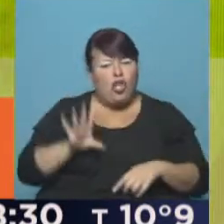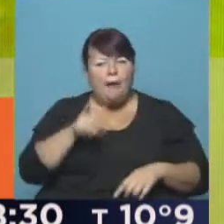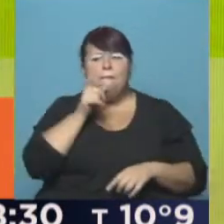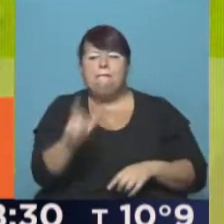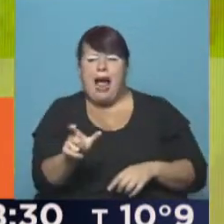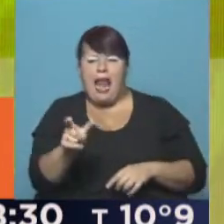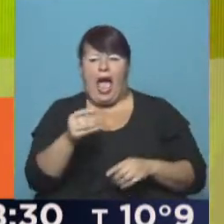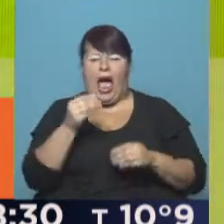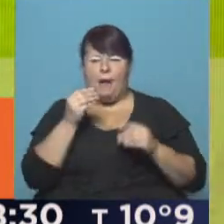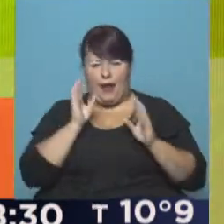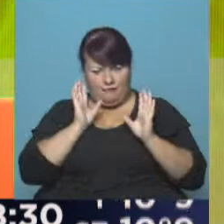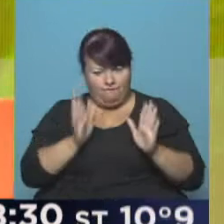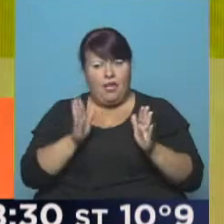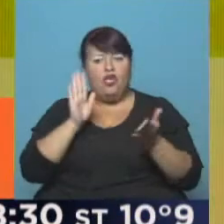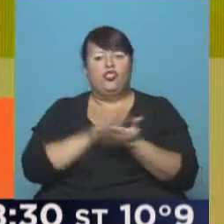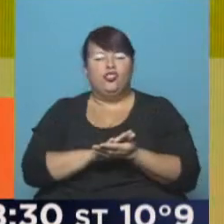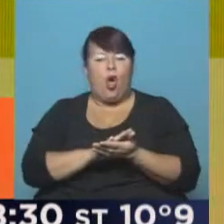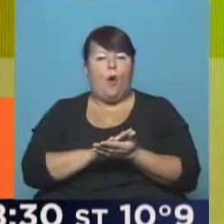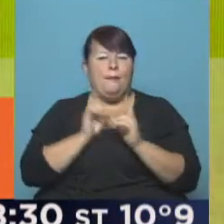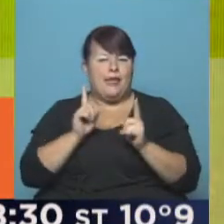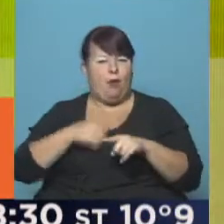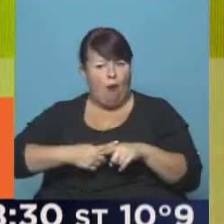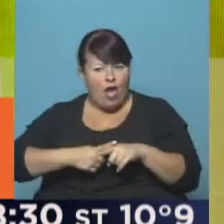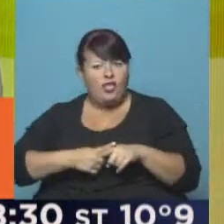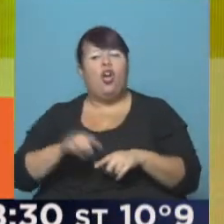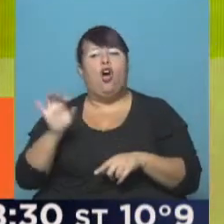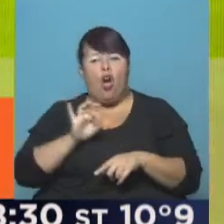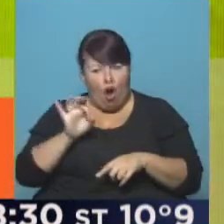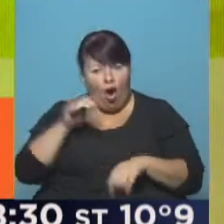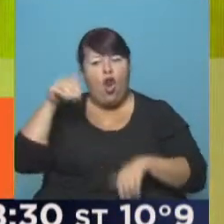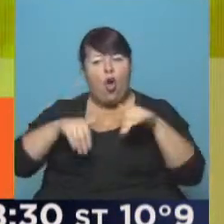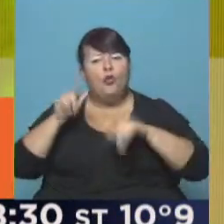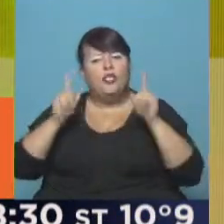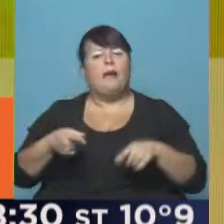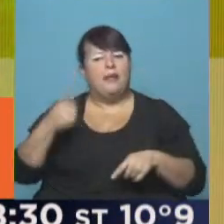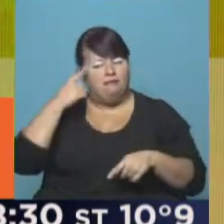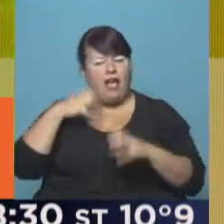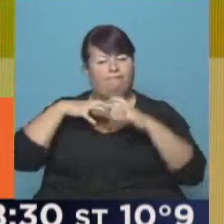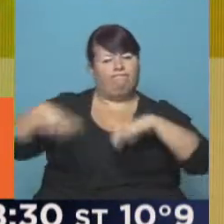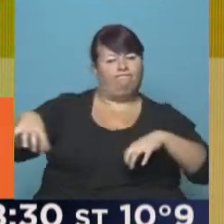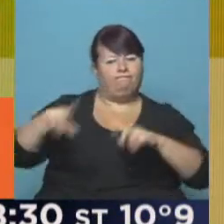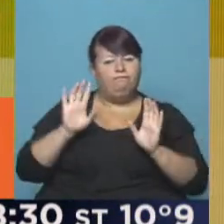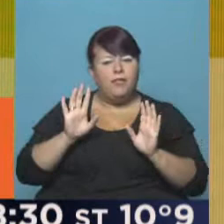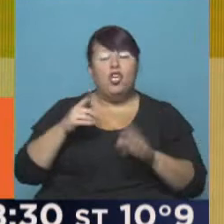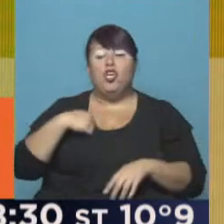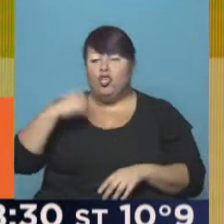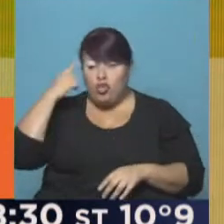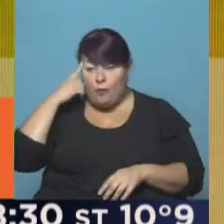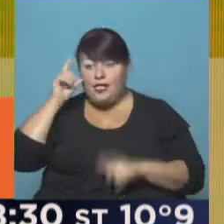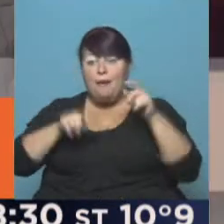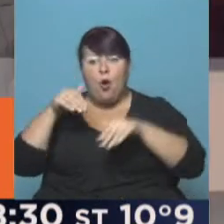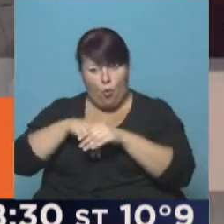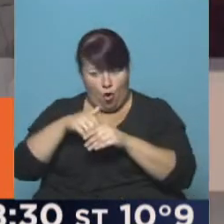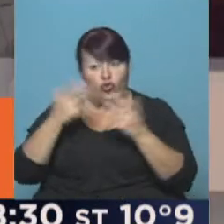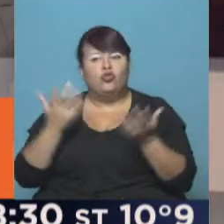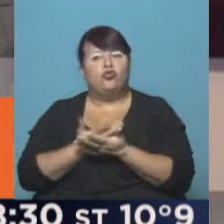palabra utilizada y puesta en funcionamiento por los propios políticos o los votantes también están inmiscuidos en esta cuestión? Yo creo que los votantes